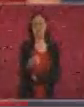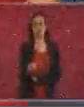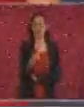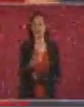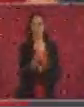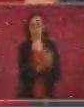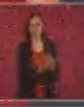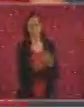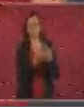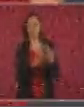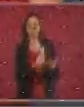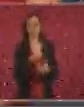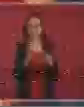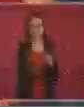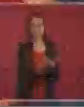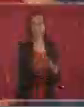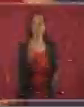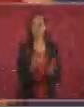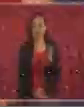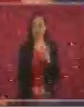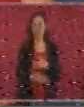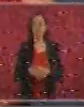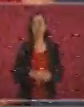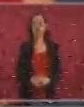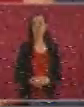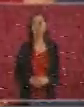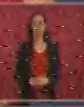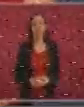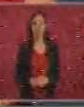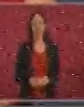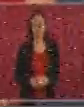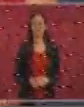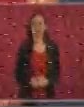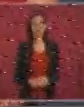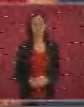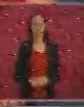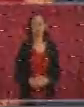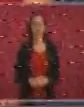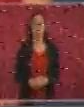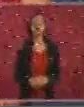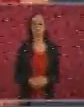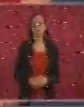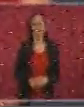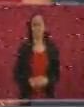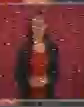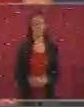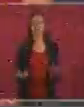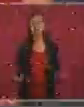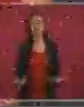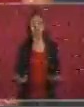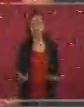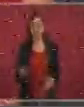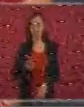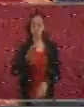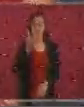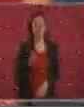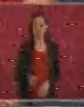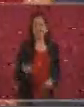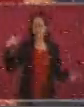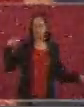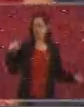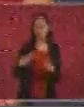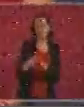manejar que son grupo de poder los empresarios. No creo que él deje suelto tampoco al